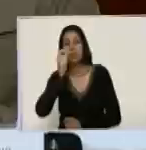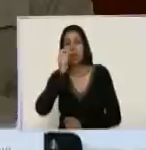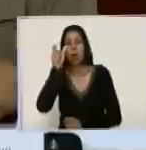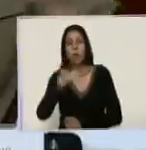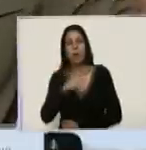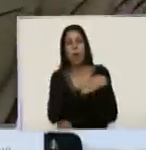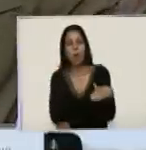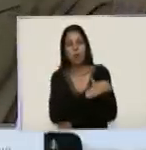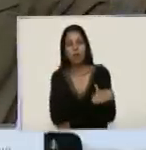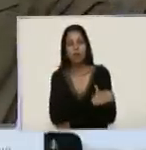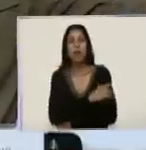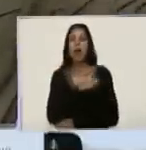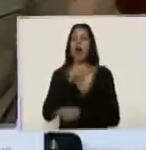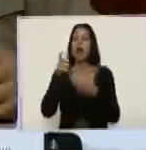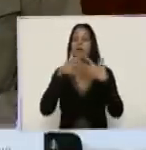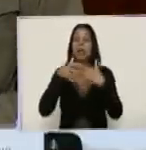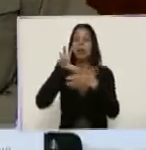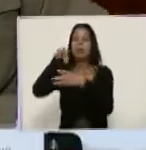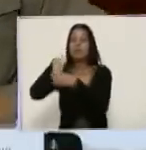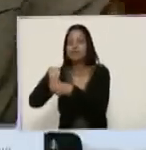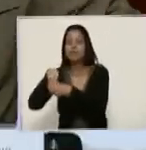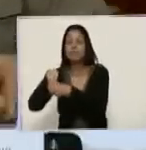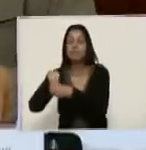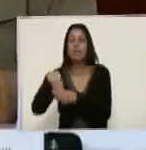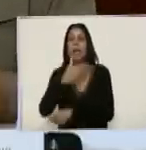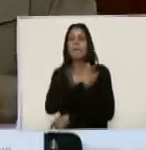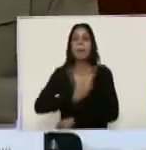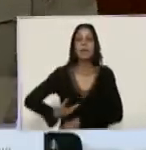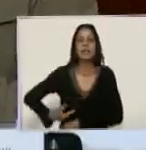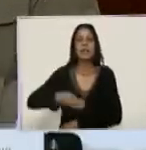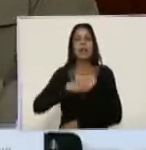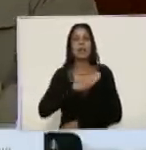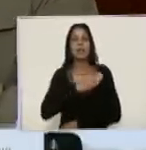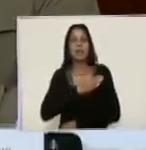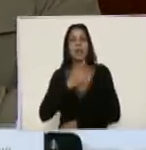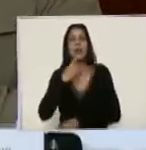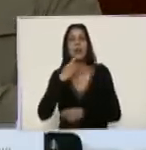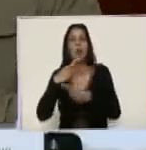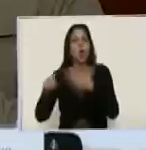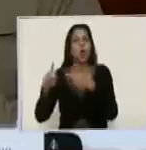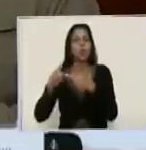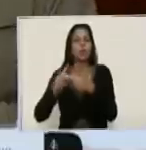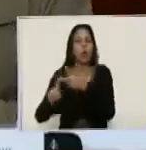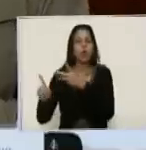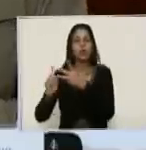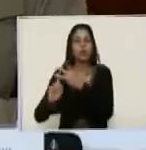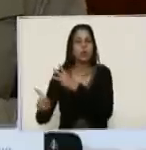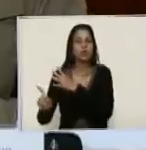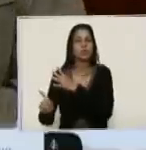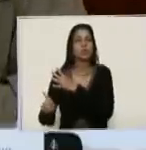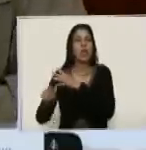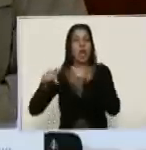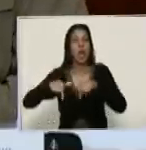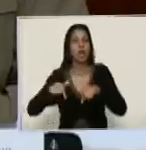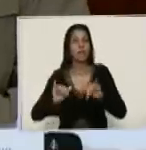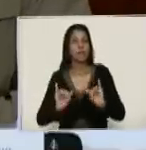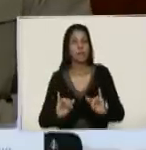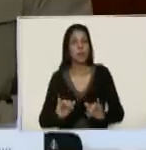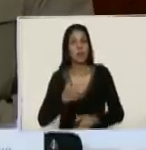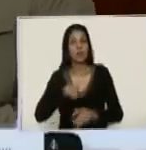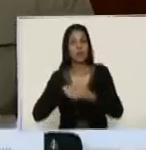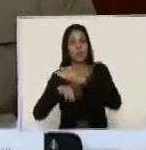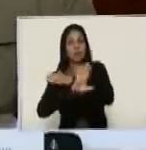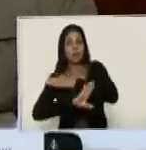Así son ellos, tienen protegido a Santos. De aquí van a terminar protegiendo a otro miserable como Almagro. Entonces nosotros estamos